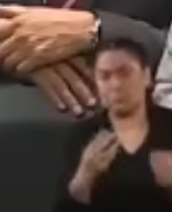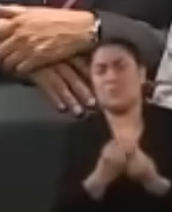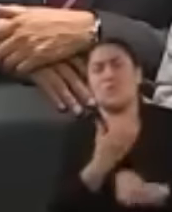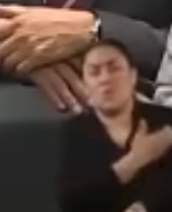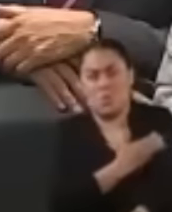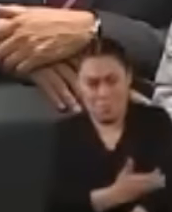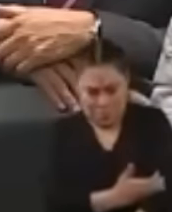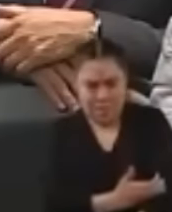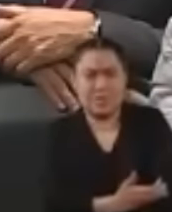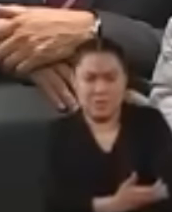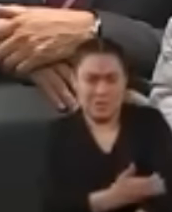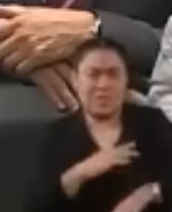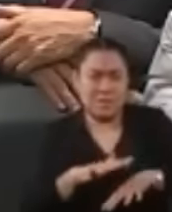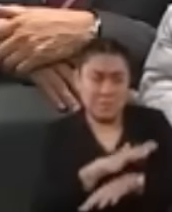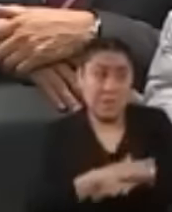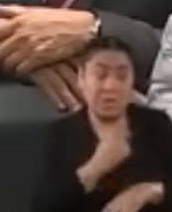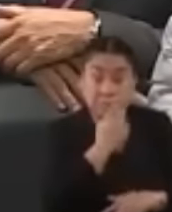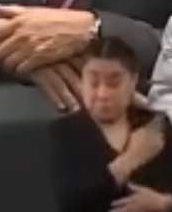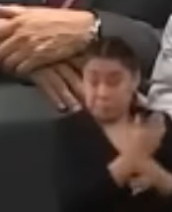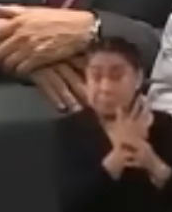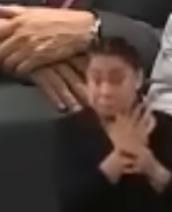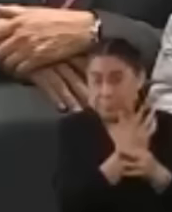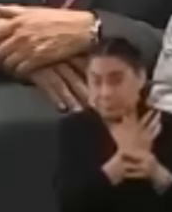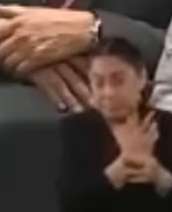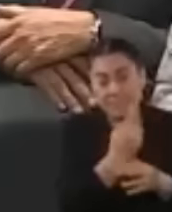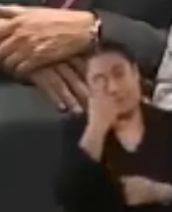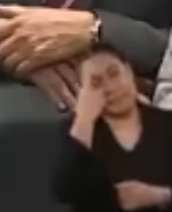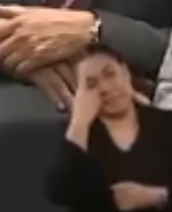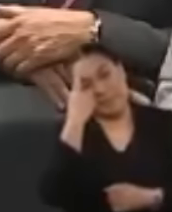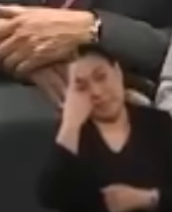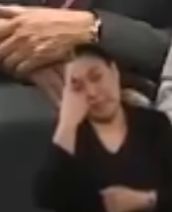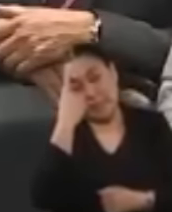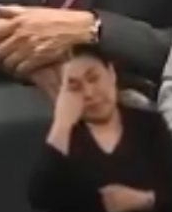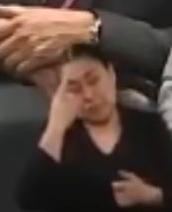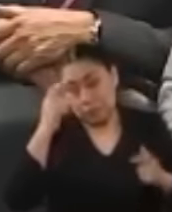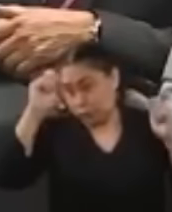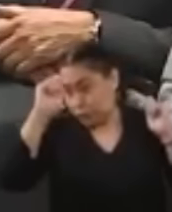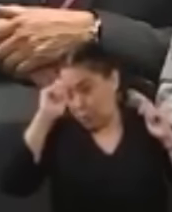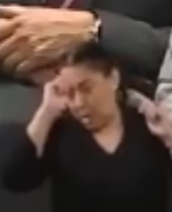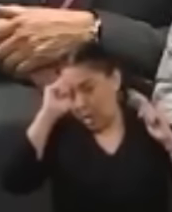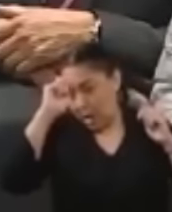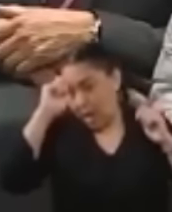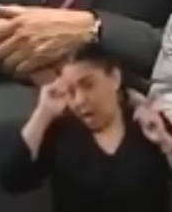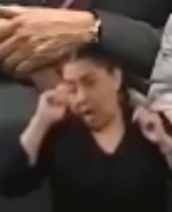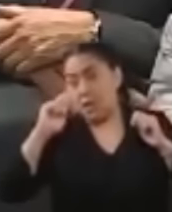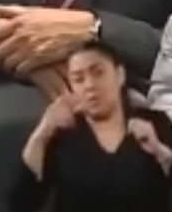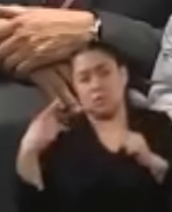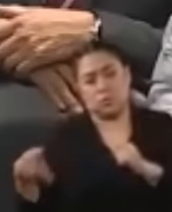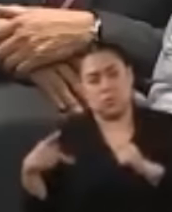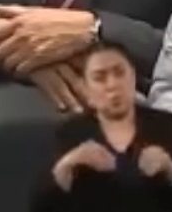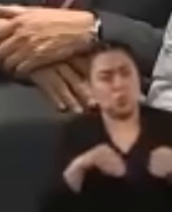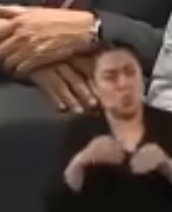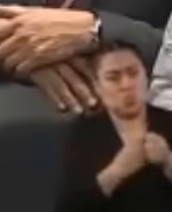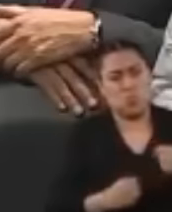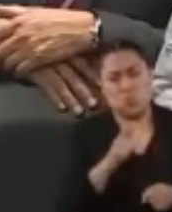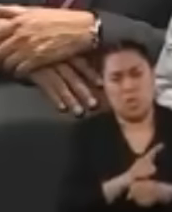movimiento y que dijo que iban a tratar de utilizar el sombrero para colgarse de un movimiento social